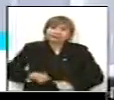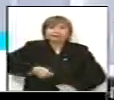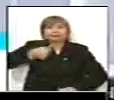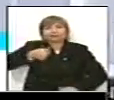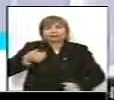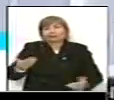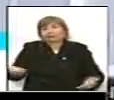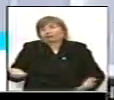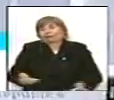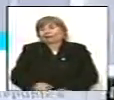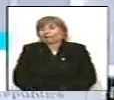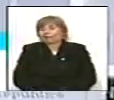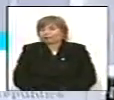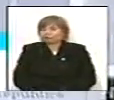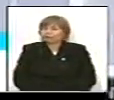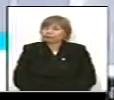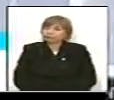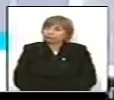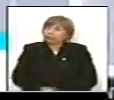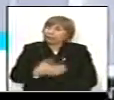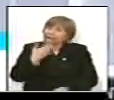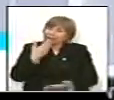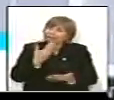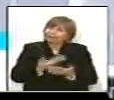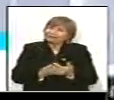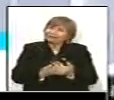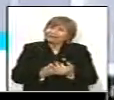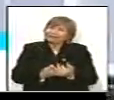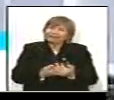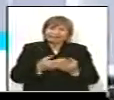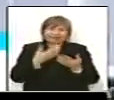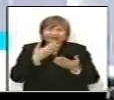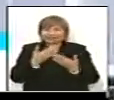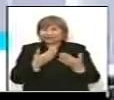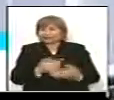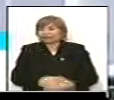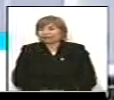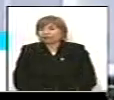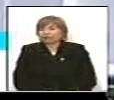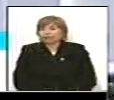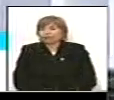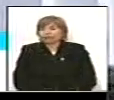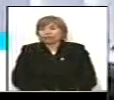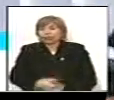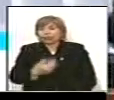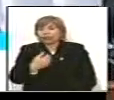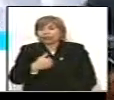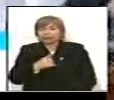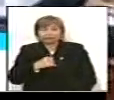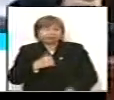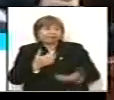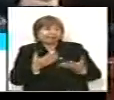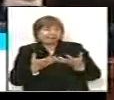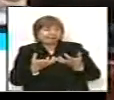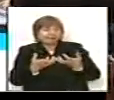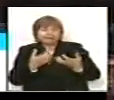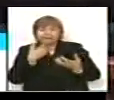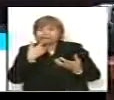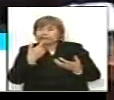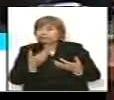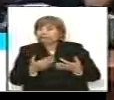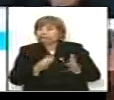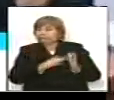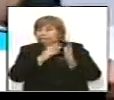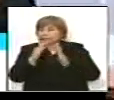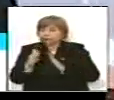pacientes. Muchas gracias, doctor. Le agradezco mucho su intervención. Yo quisiera pasar